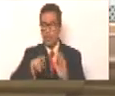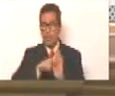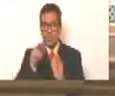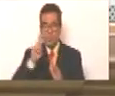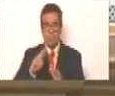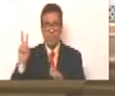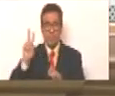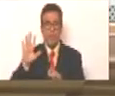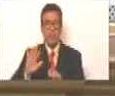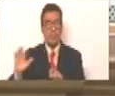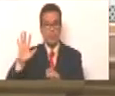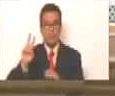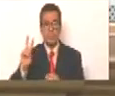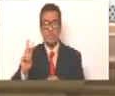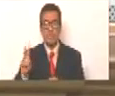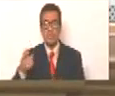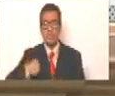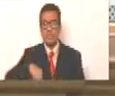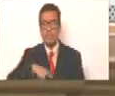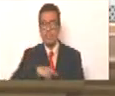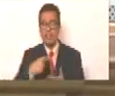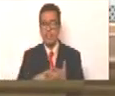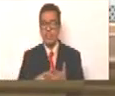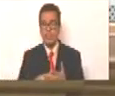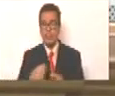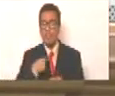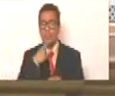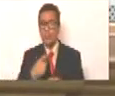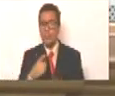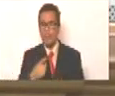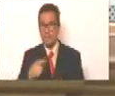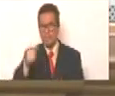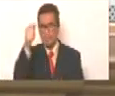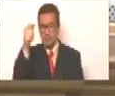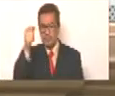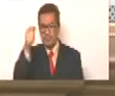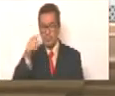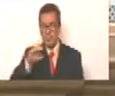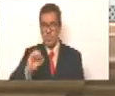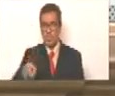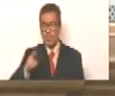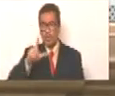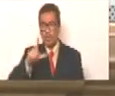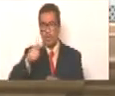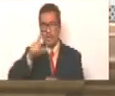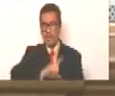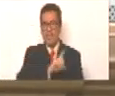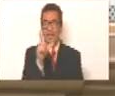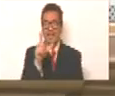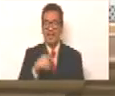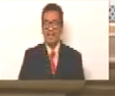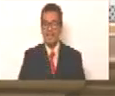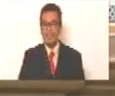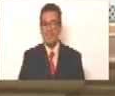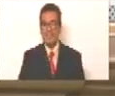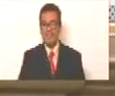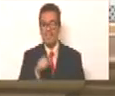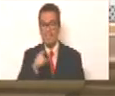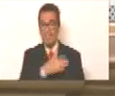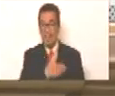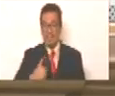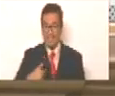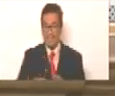Venezuela. Y no está en la pauta, pero me permito brindar con Cocuy del Estado Lara, con el querido vicepresidente